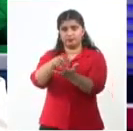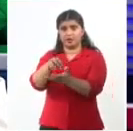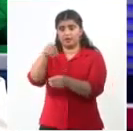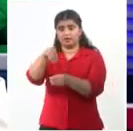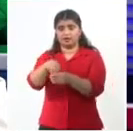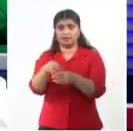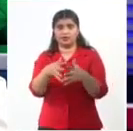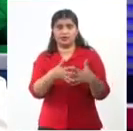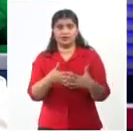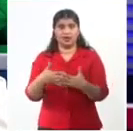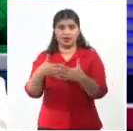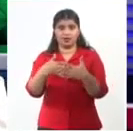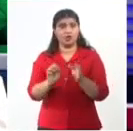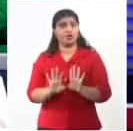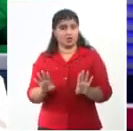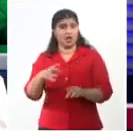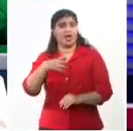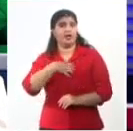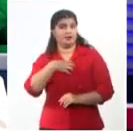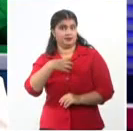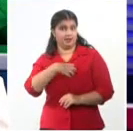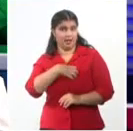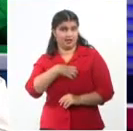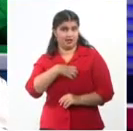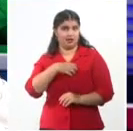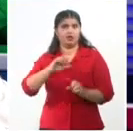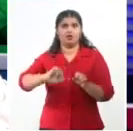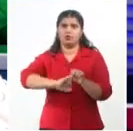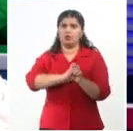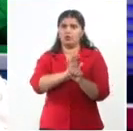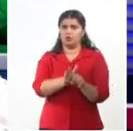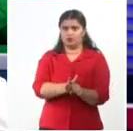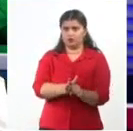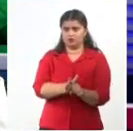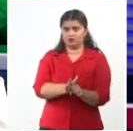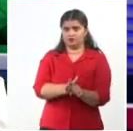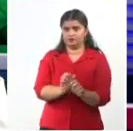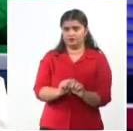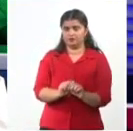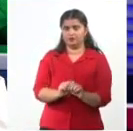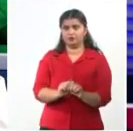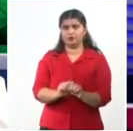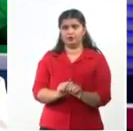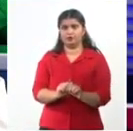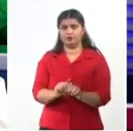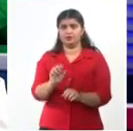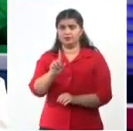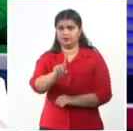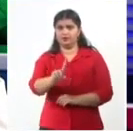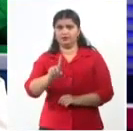han diagnosticado ya casos de COVID-19. 11 casos en los Países Bajos,